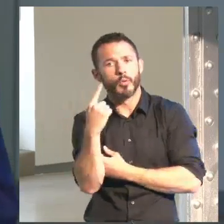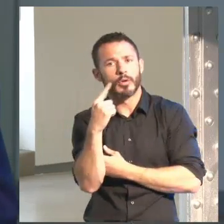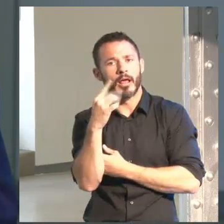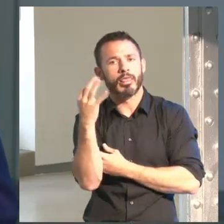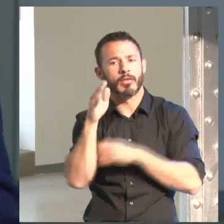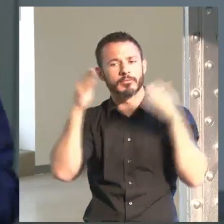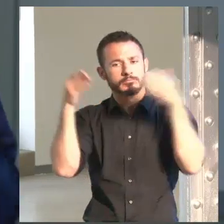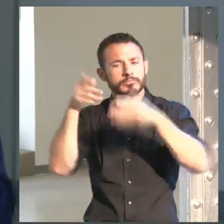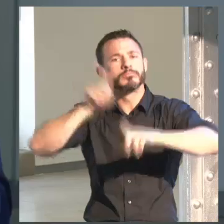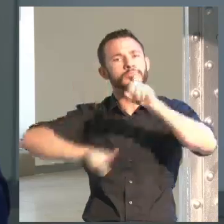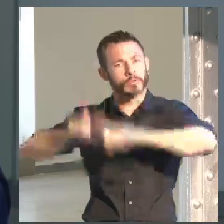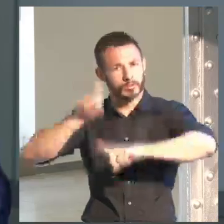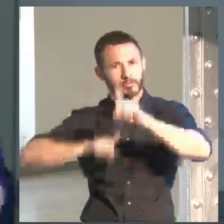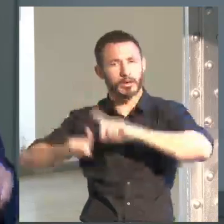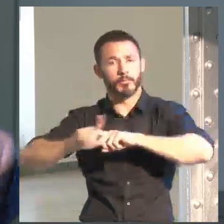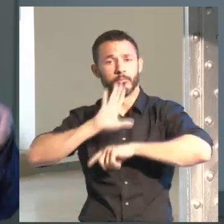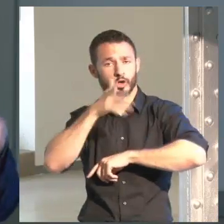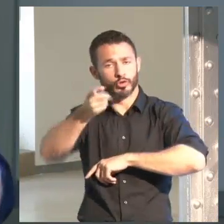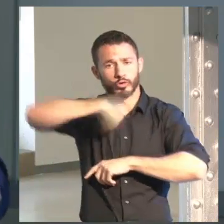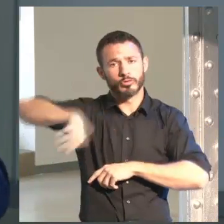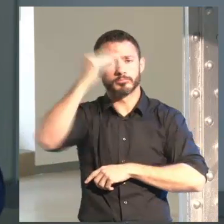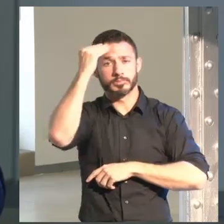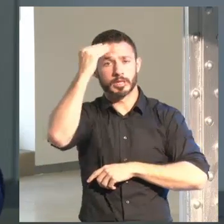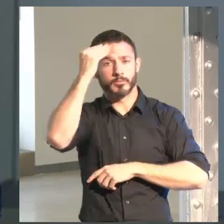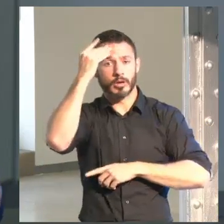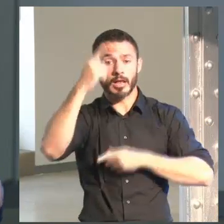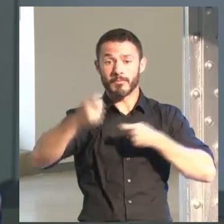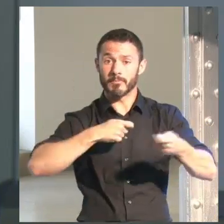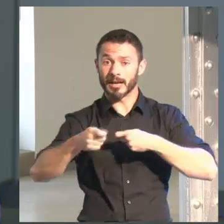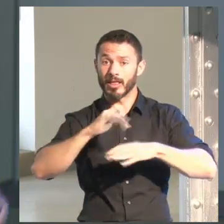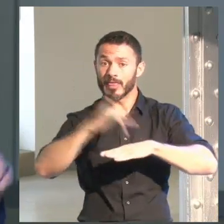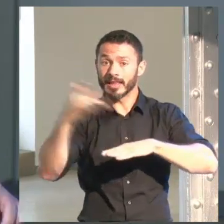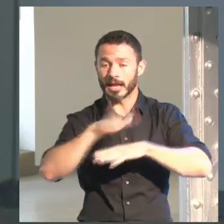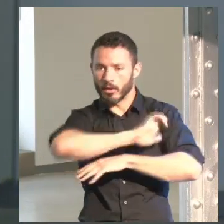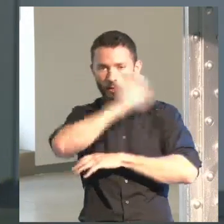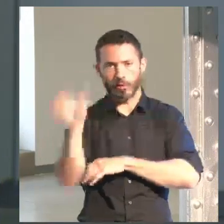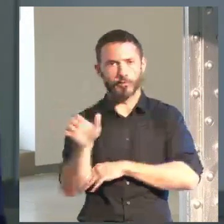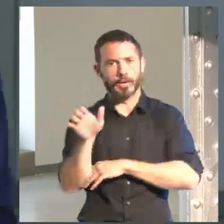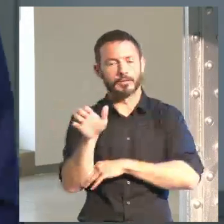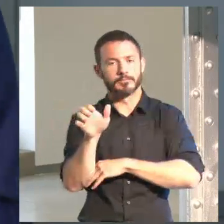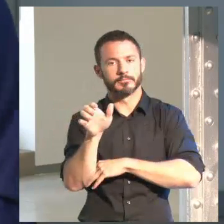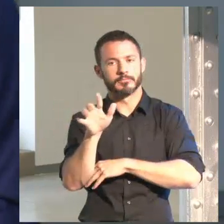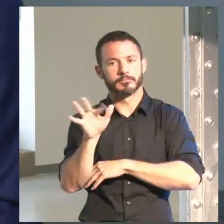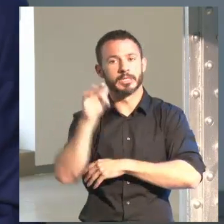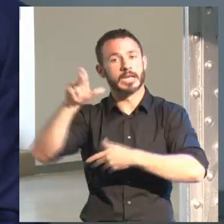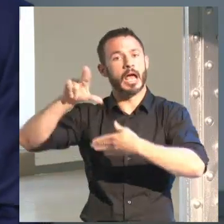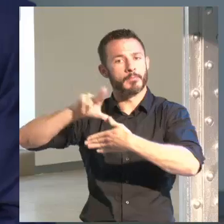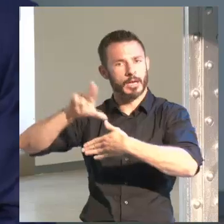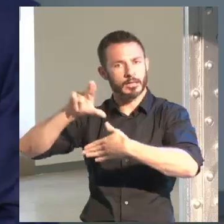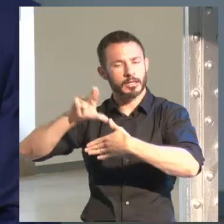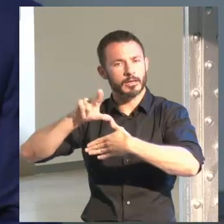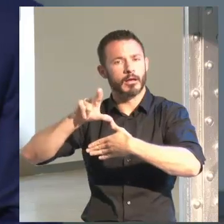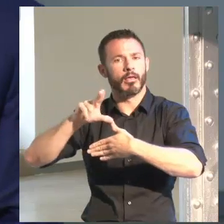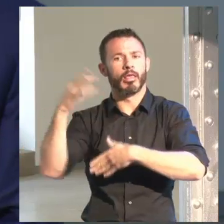tipo de problemas. Por eso nosotros creemos que el mercado único digital en Europa y el mercado único digital en América